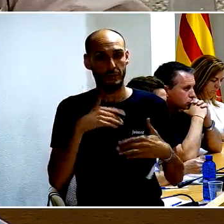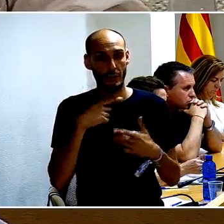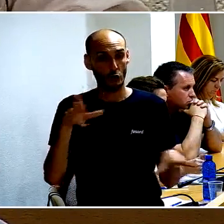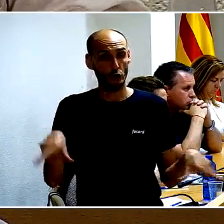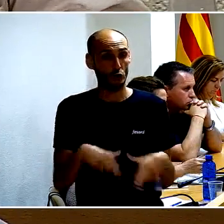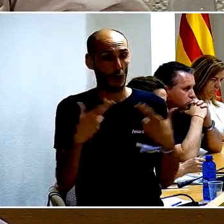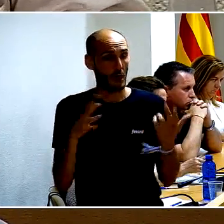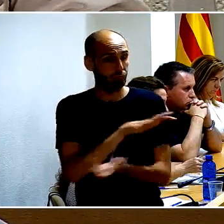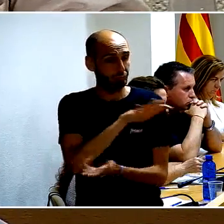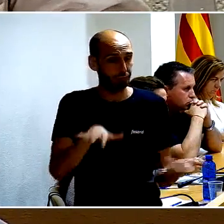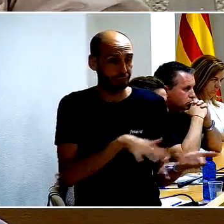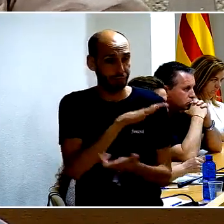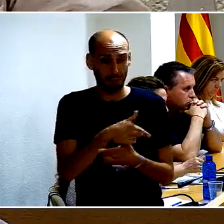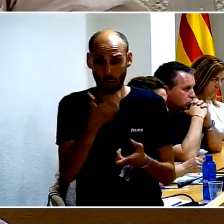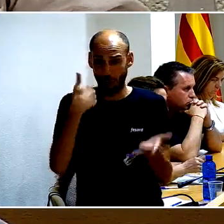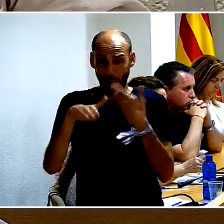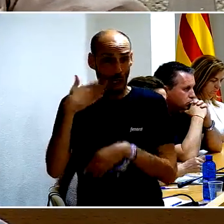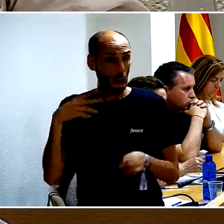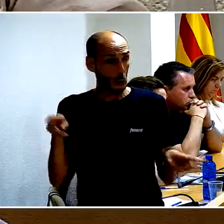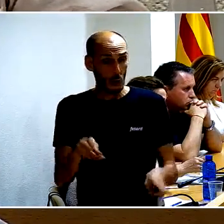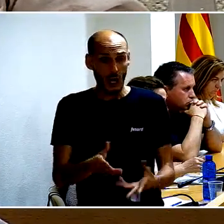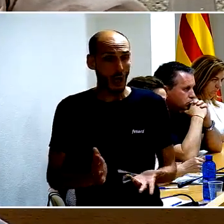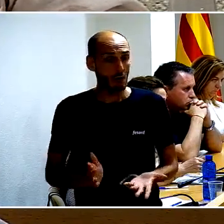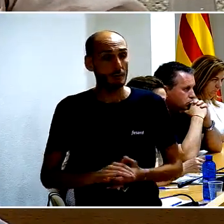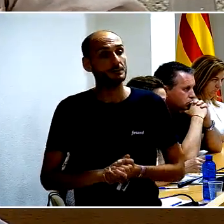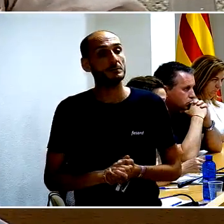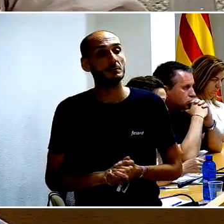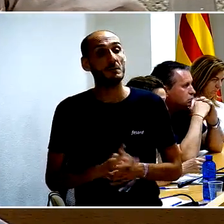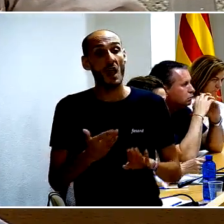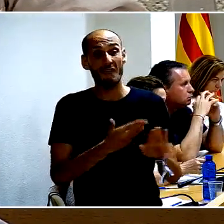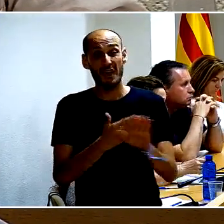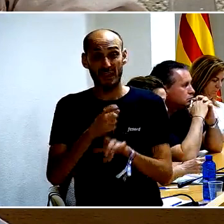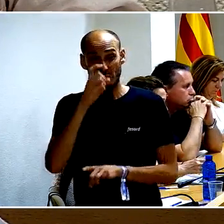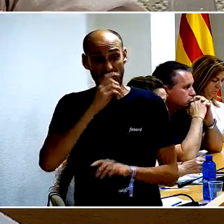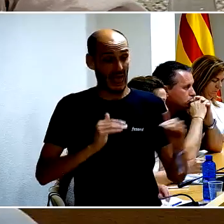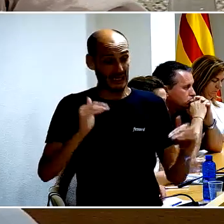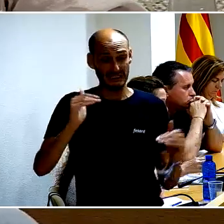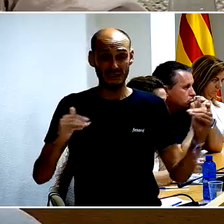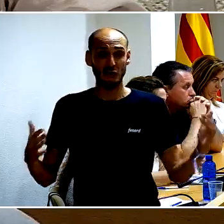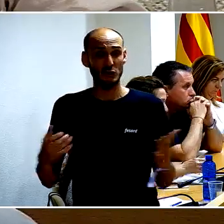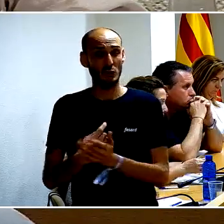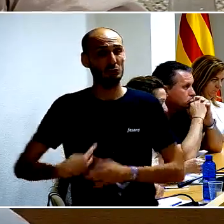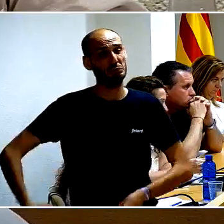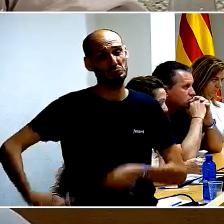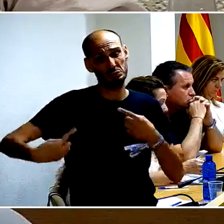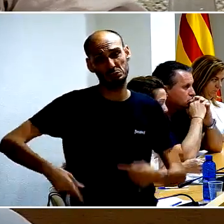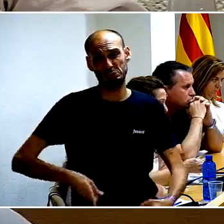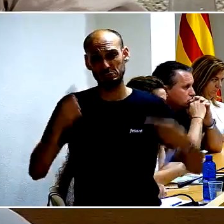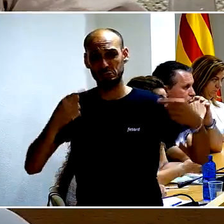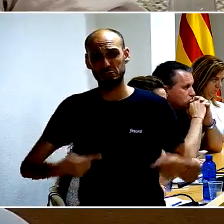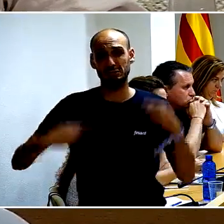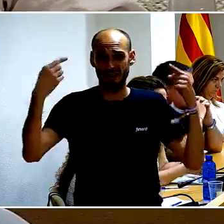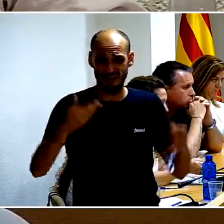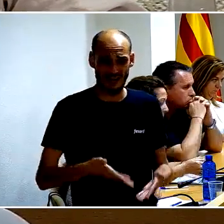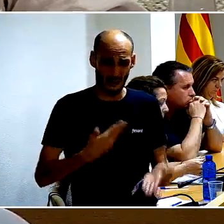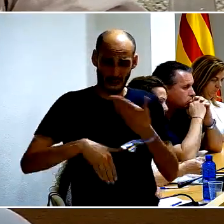hace mucho tiempo. El enfrentamiento creado es evidente con vecinos de todas las edades, discutiendo sobre un problema que ya se había